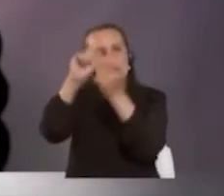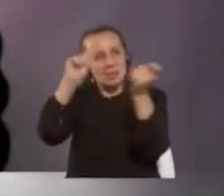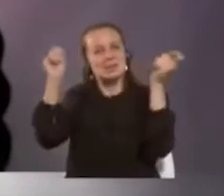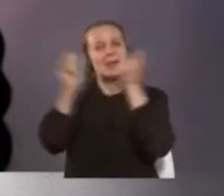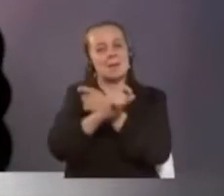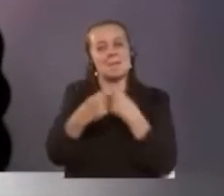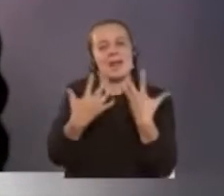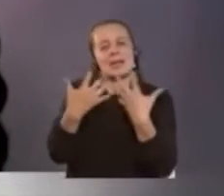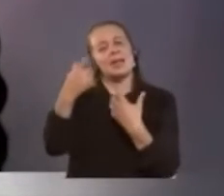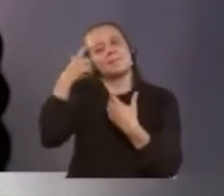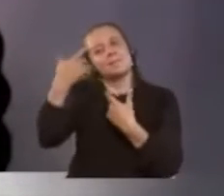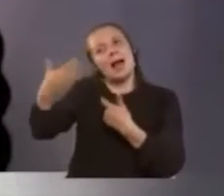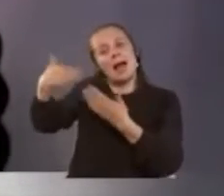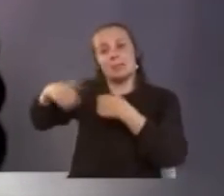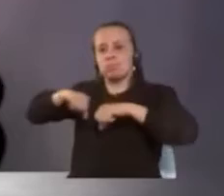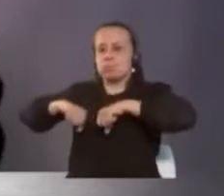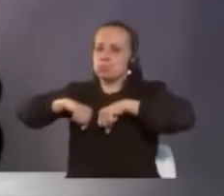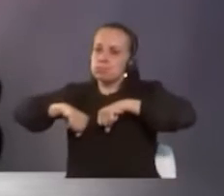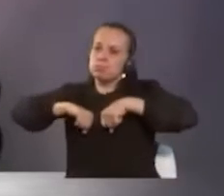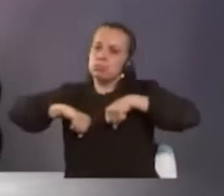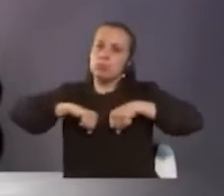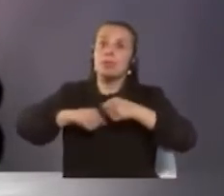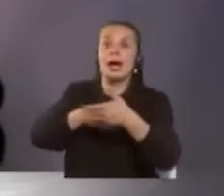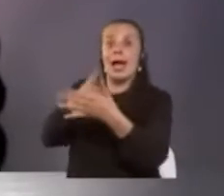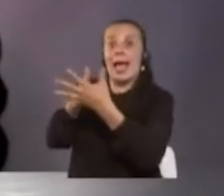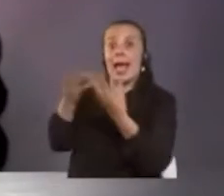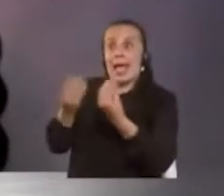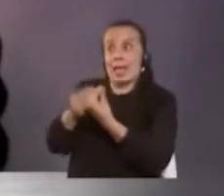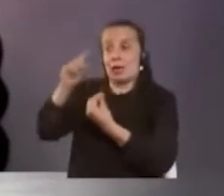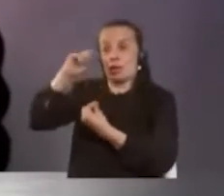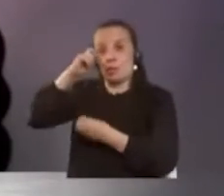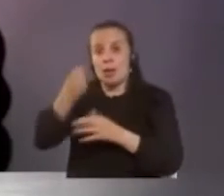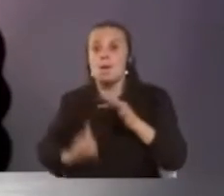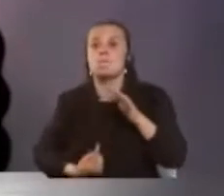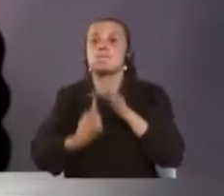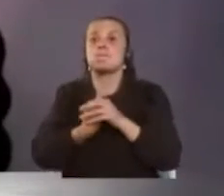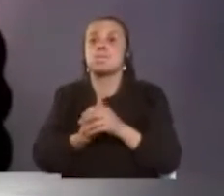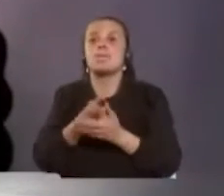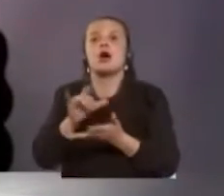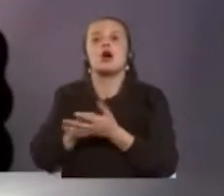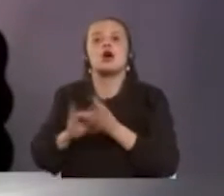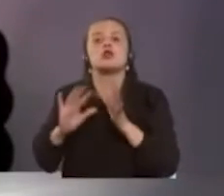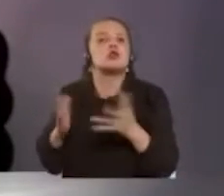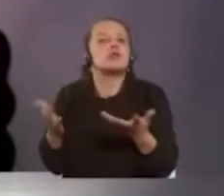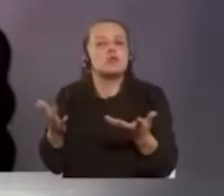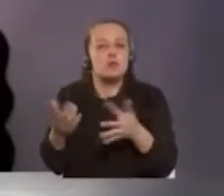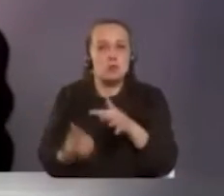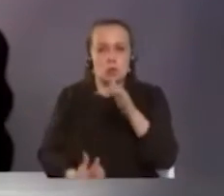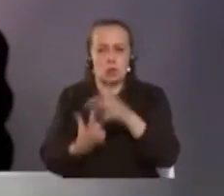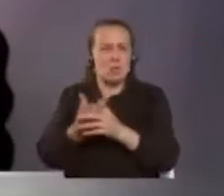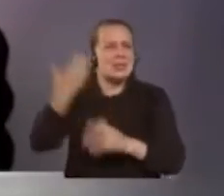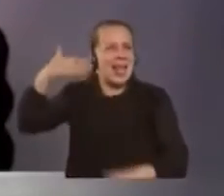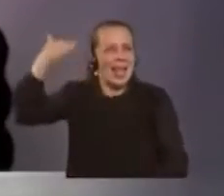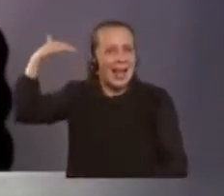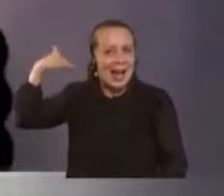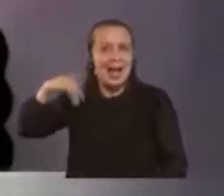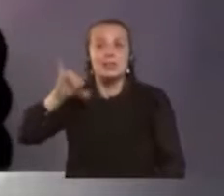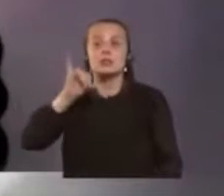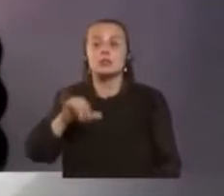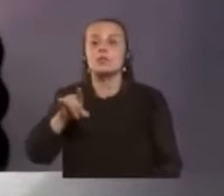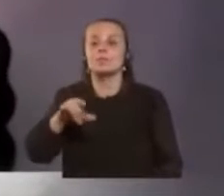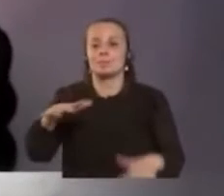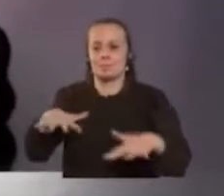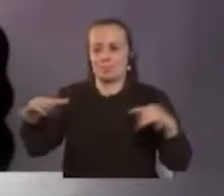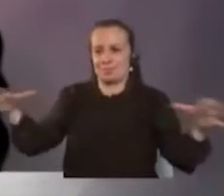buena medida todo ese movimiento de oposición tuvo origen en una cosa que en esos días condujo al